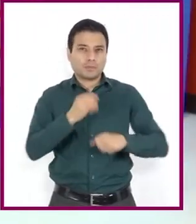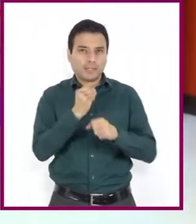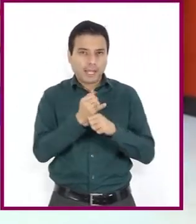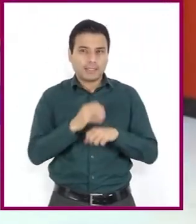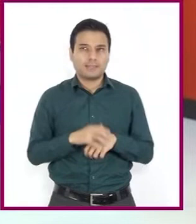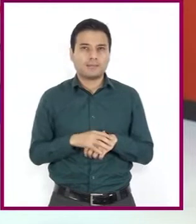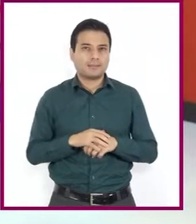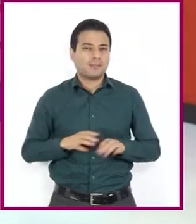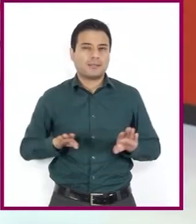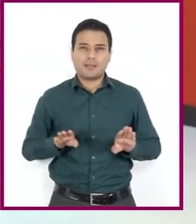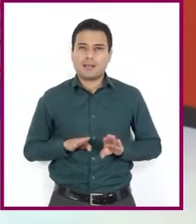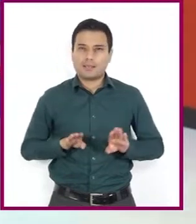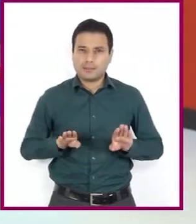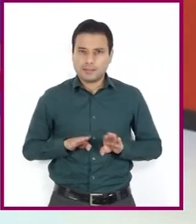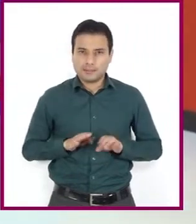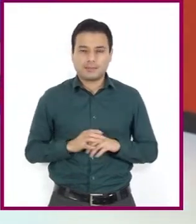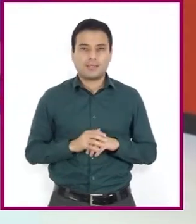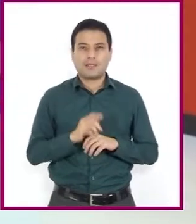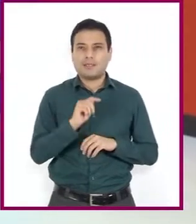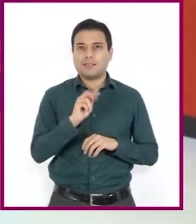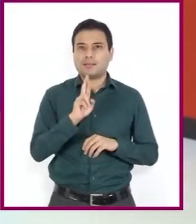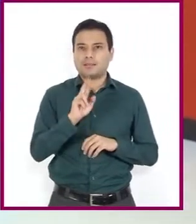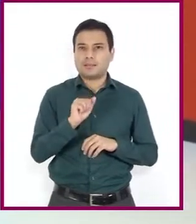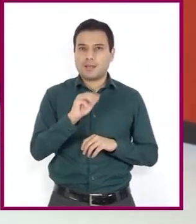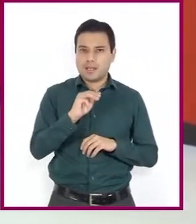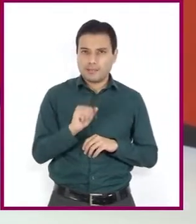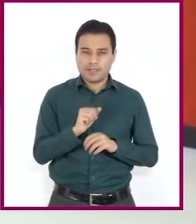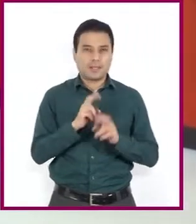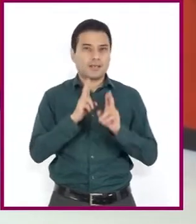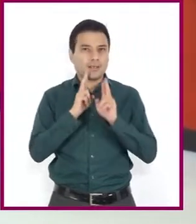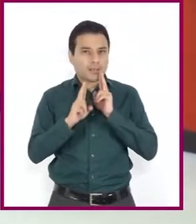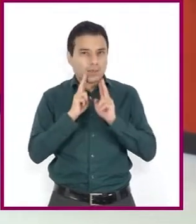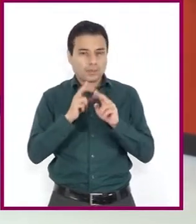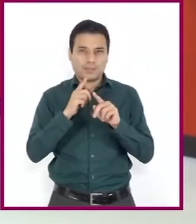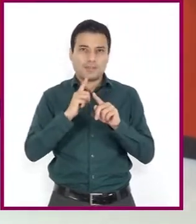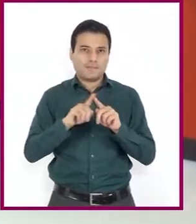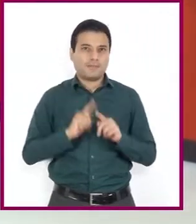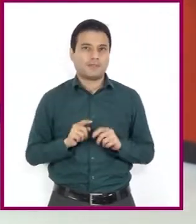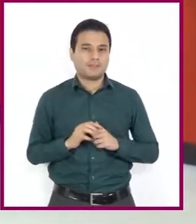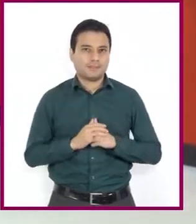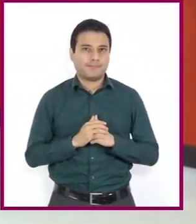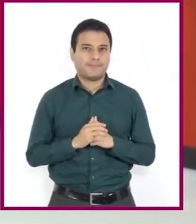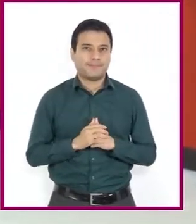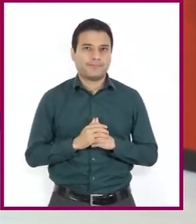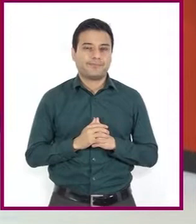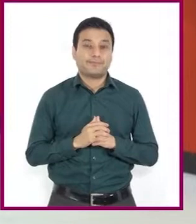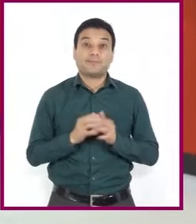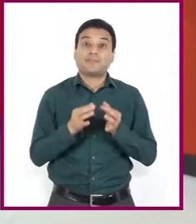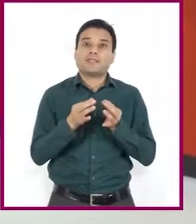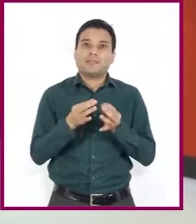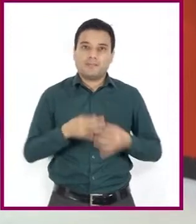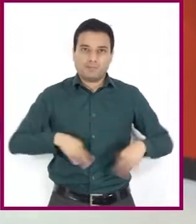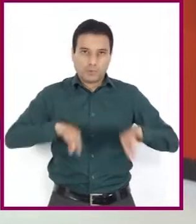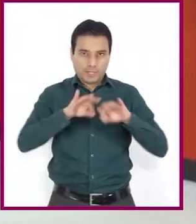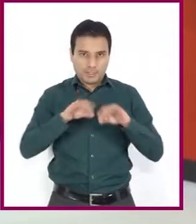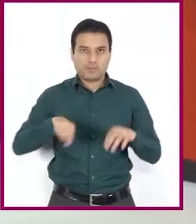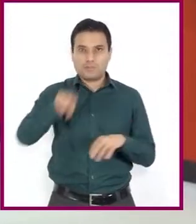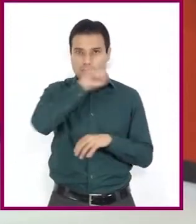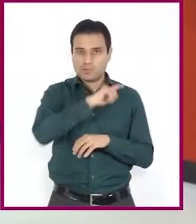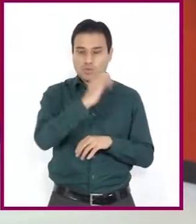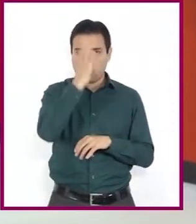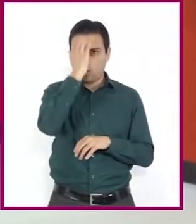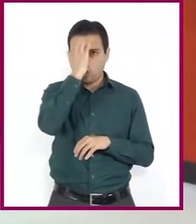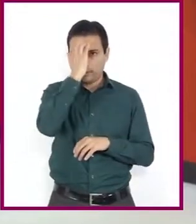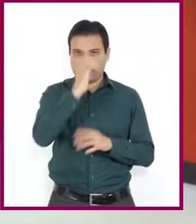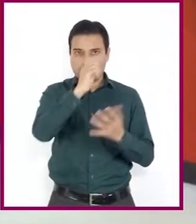sus características, la trama o el narrador, entre otras. Es importante que puedan identificar